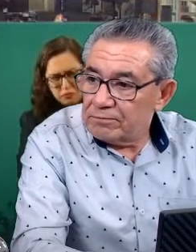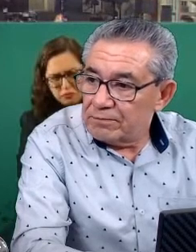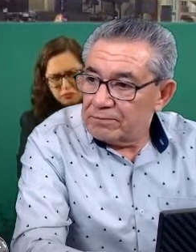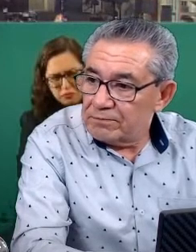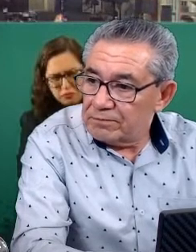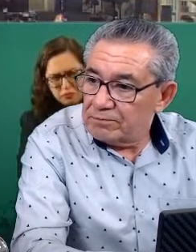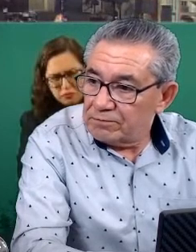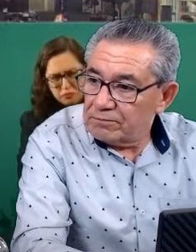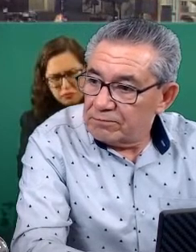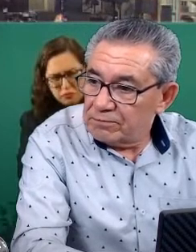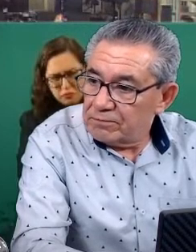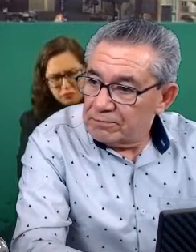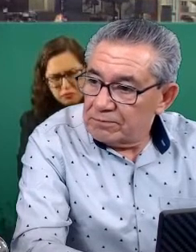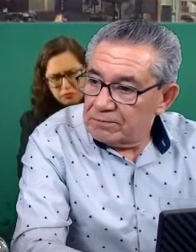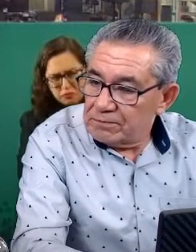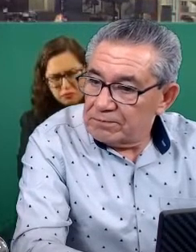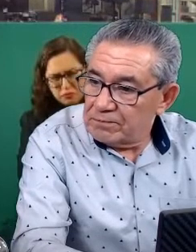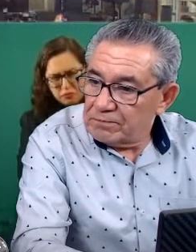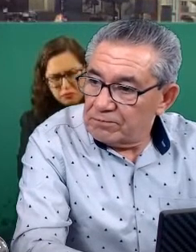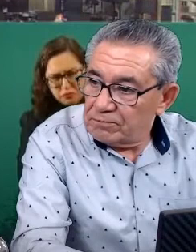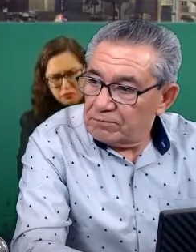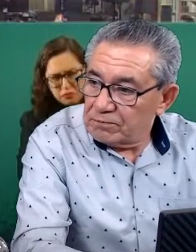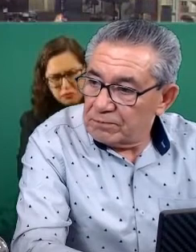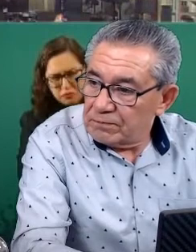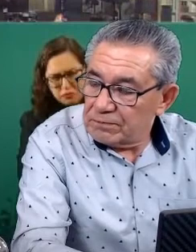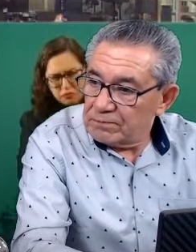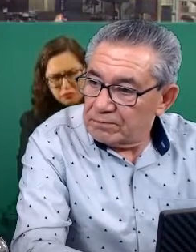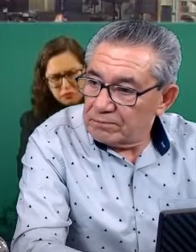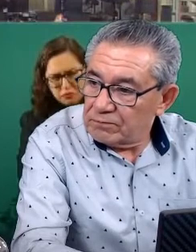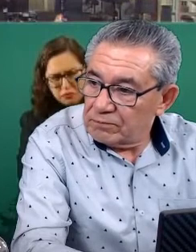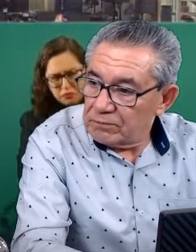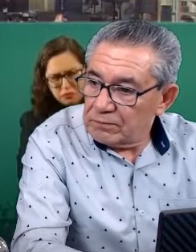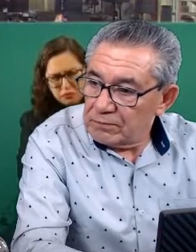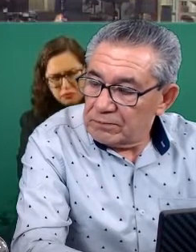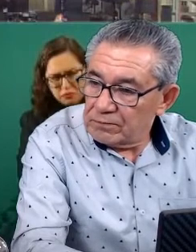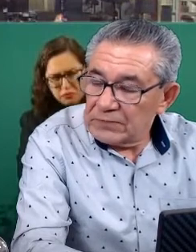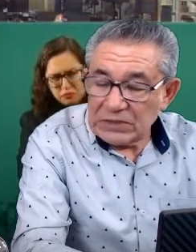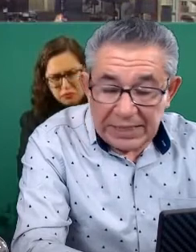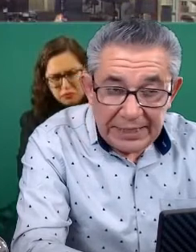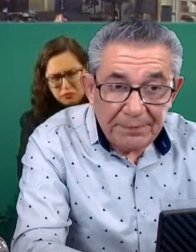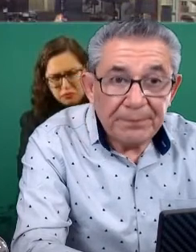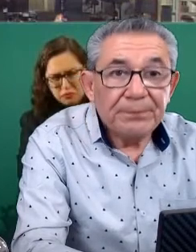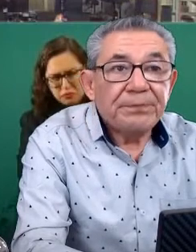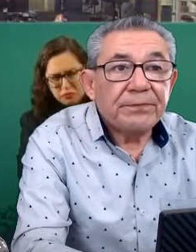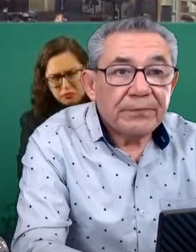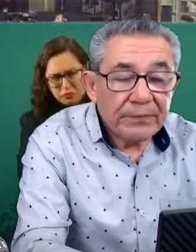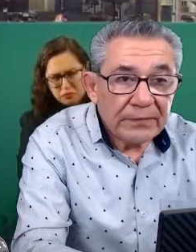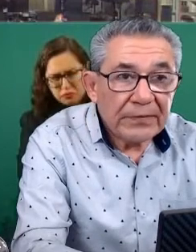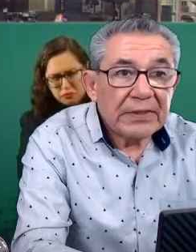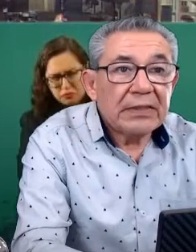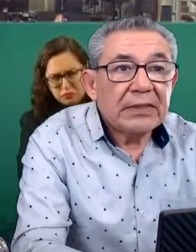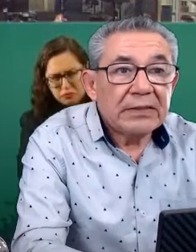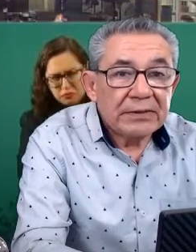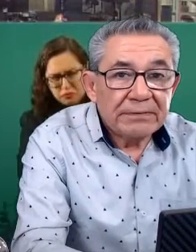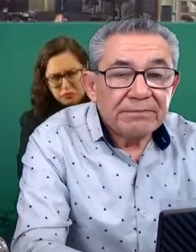a una de ellas de empresas fantasmas y facturas falsas, Víctor. Sí. En el